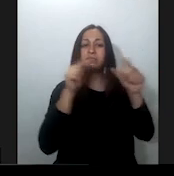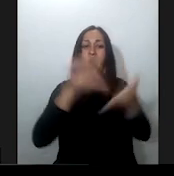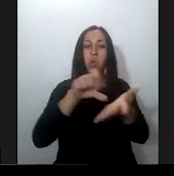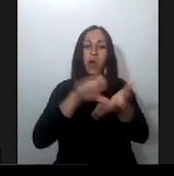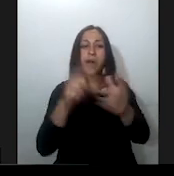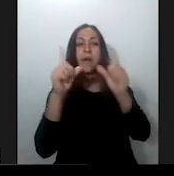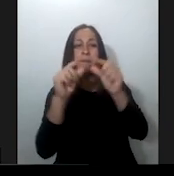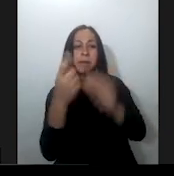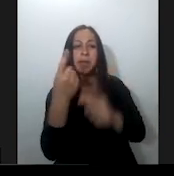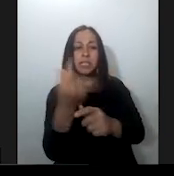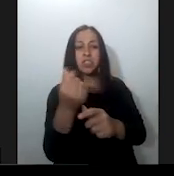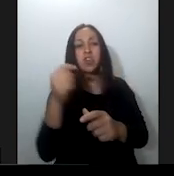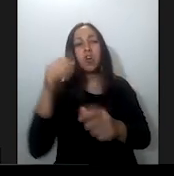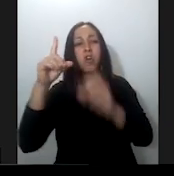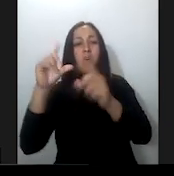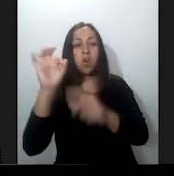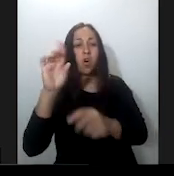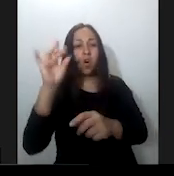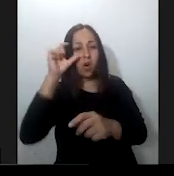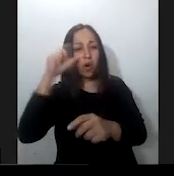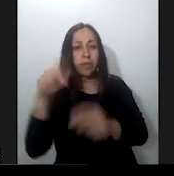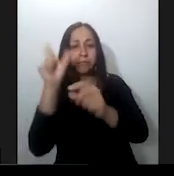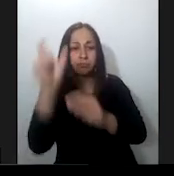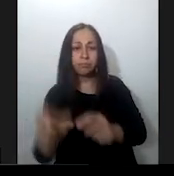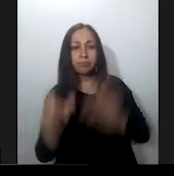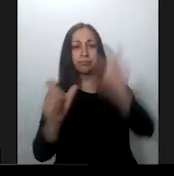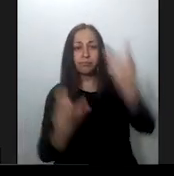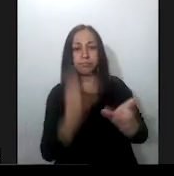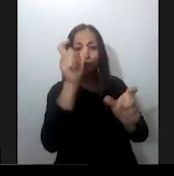habíamos creado antes, precio, total órdenes.